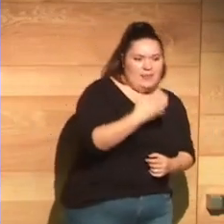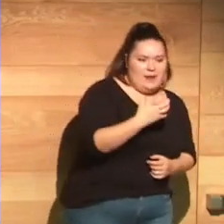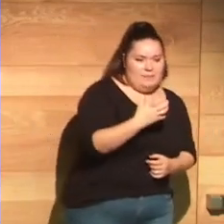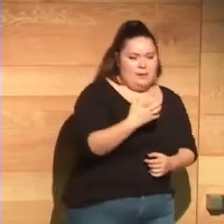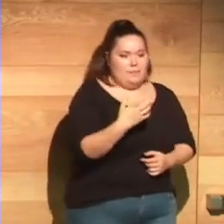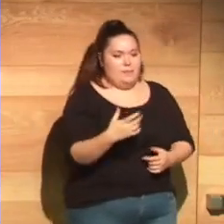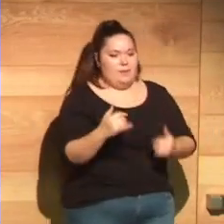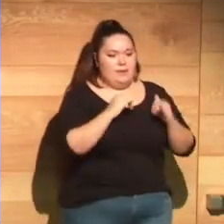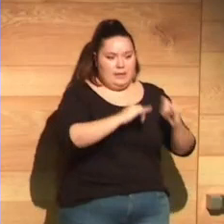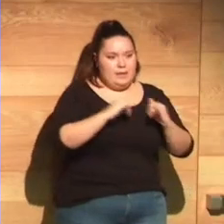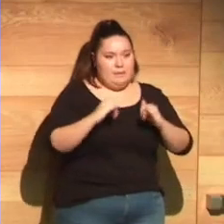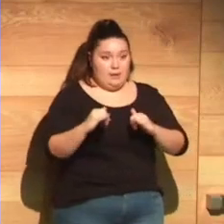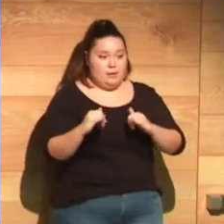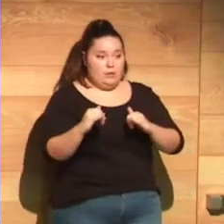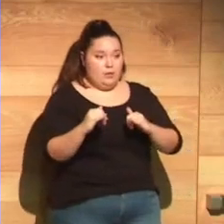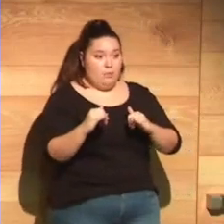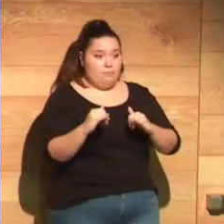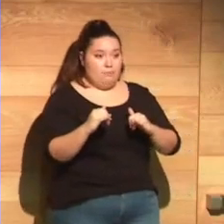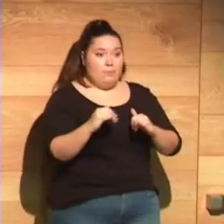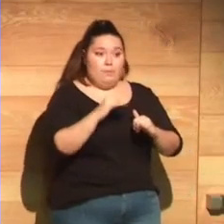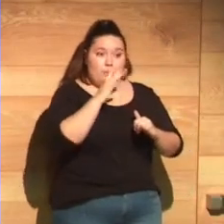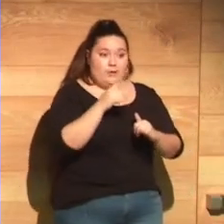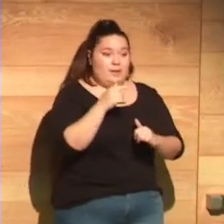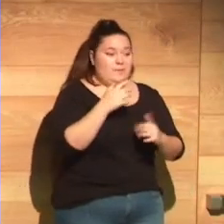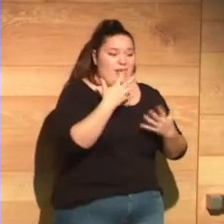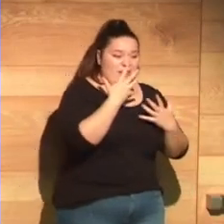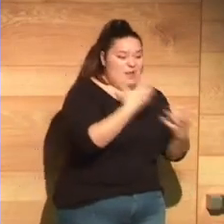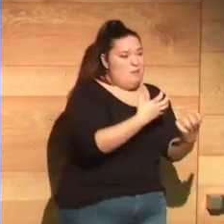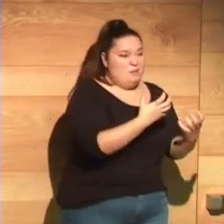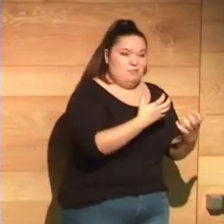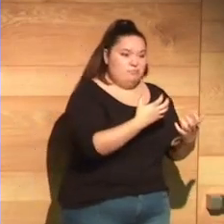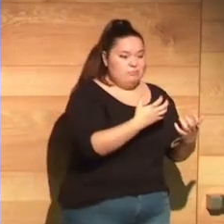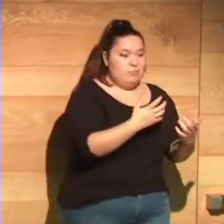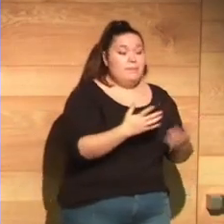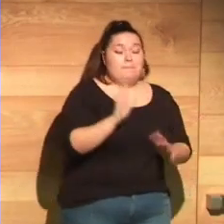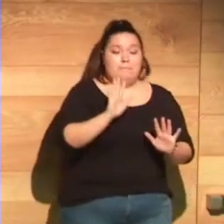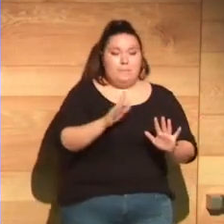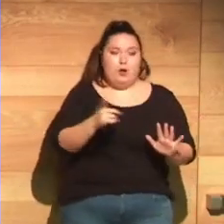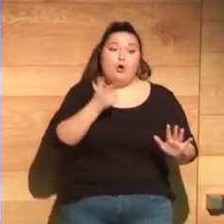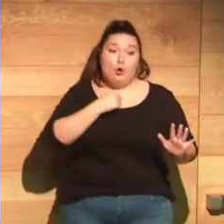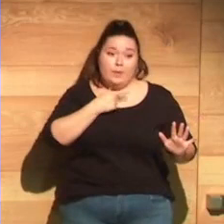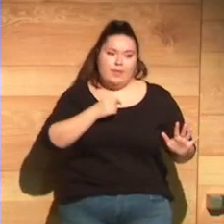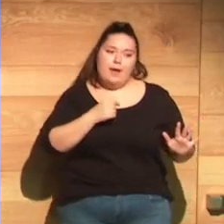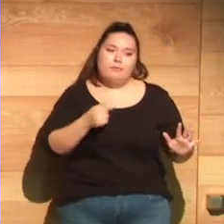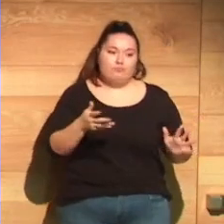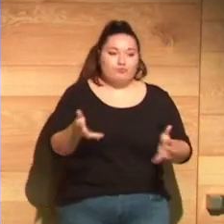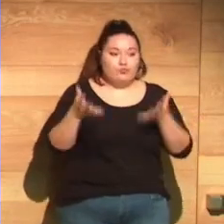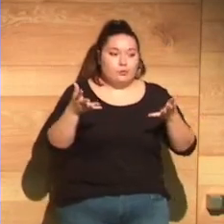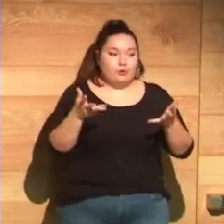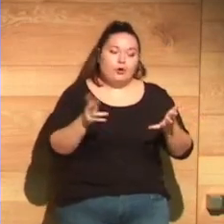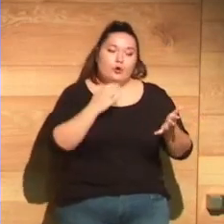papeles dramáticos, lo cual es una pena porque, te digo una cosa, o sea, sinceramente era espléndida haciendo comedia, o sea, era